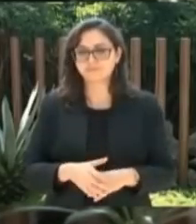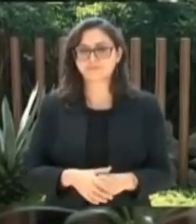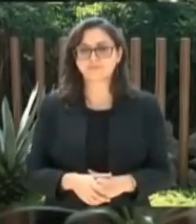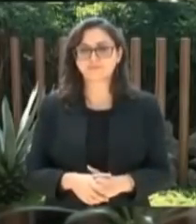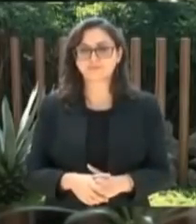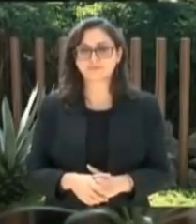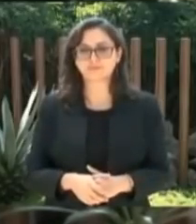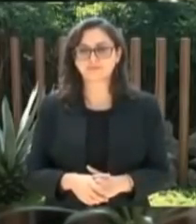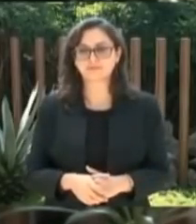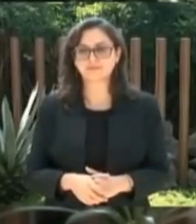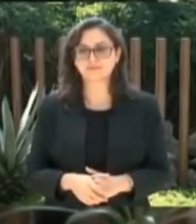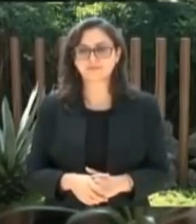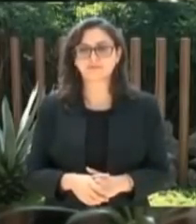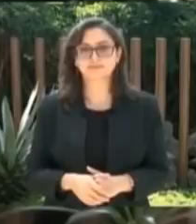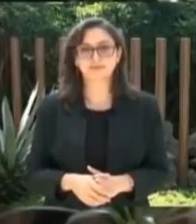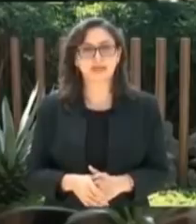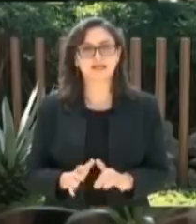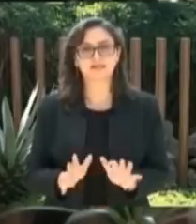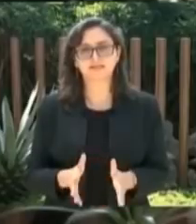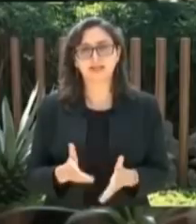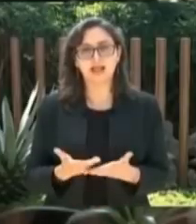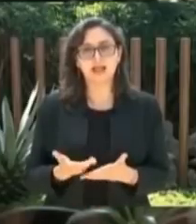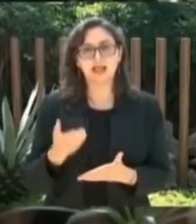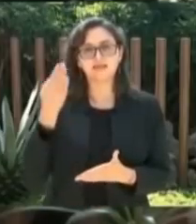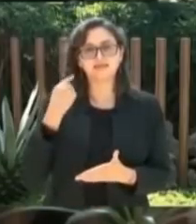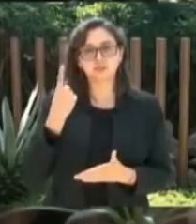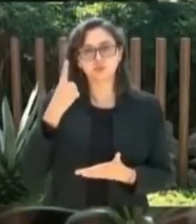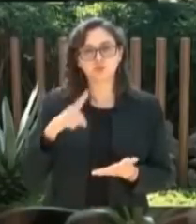ya lo dije una vez,